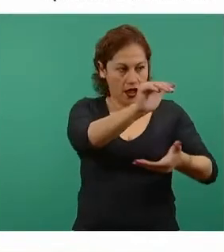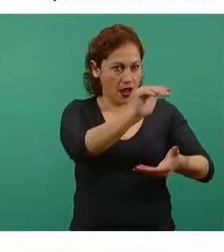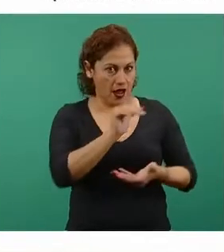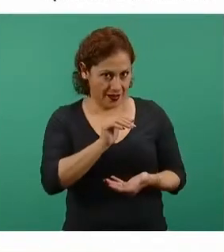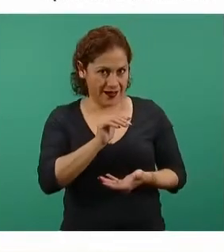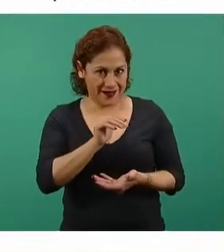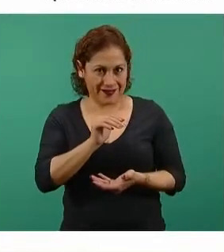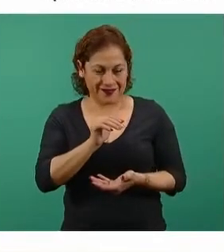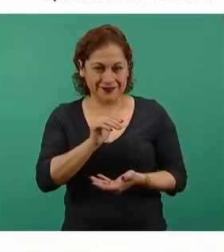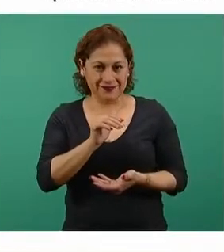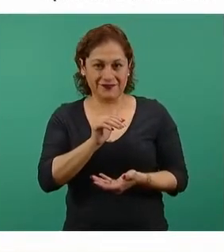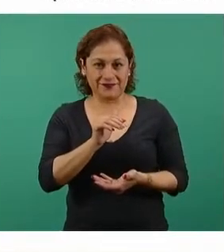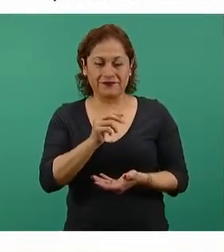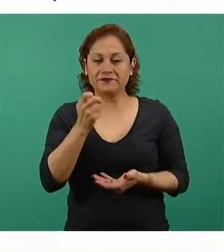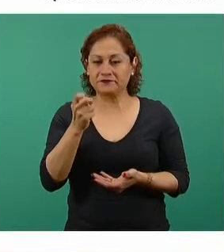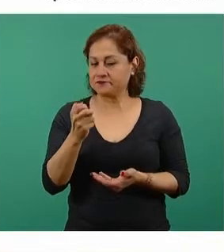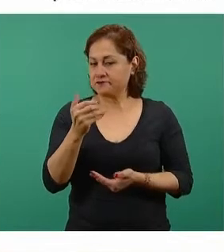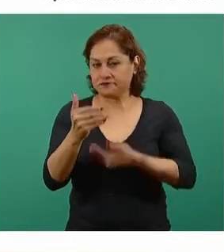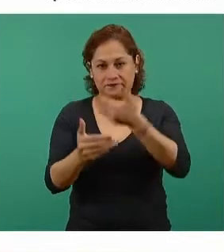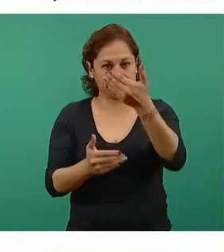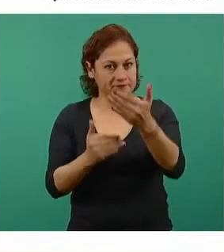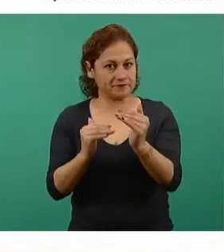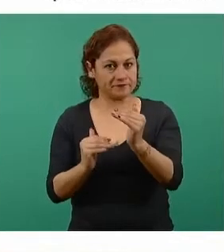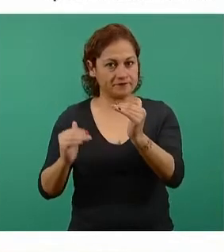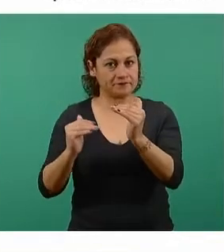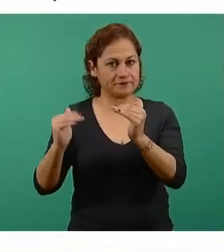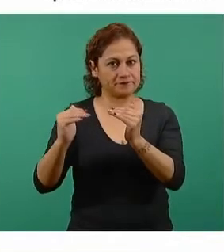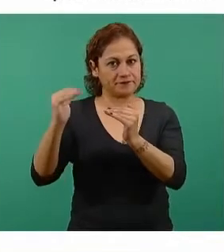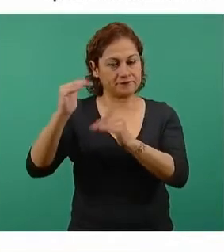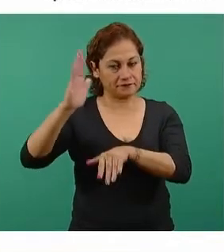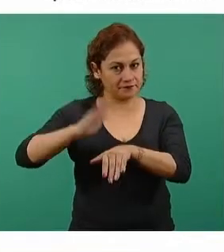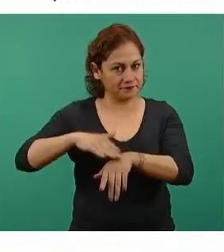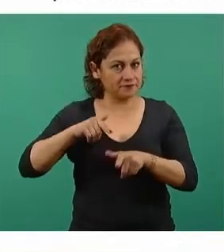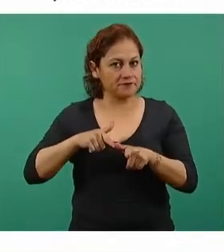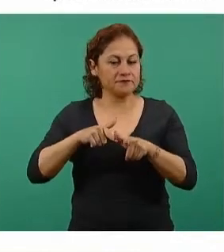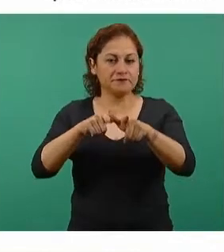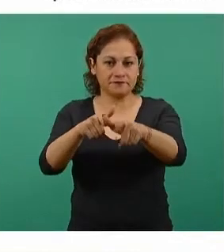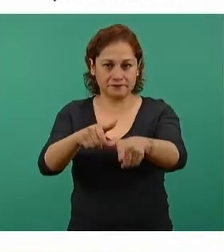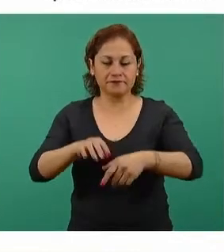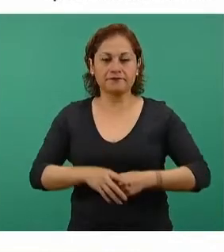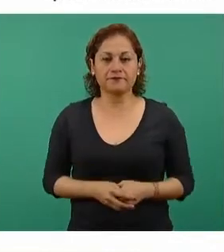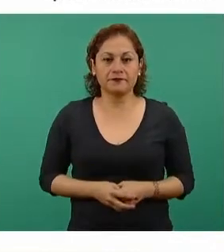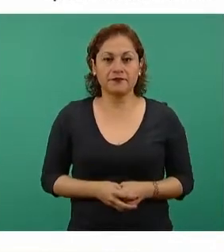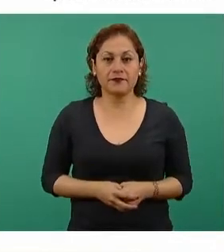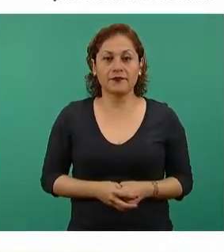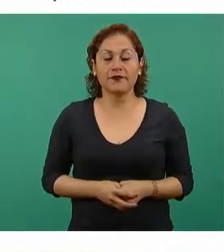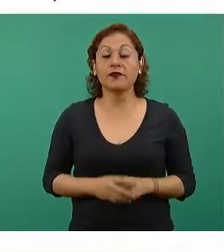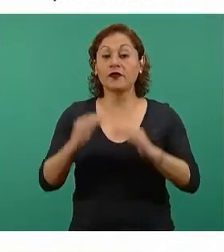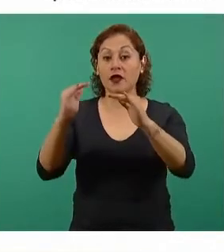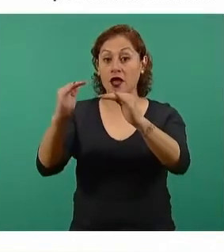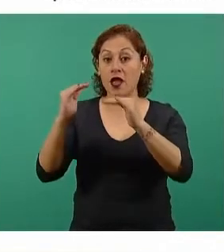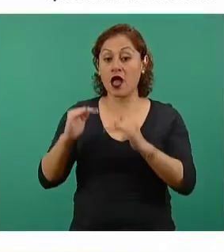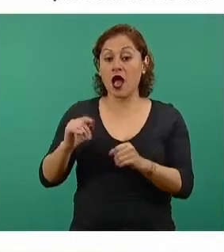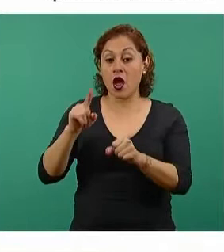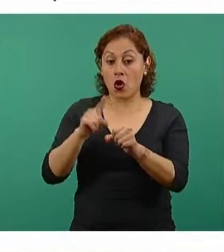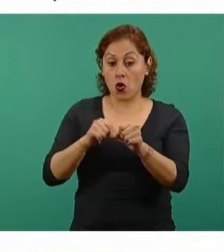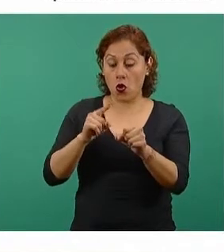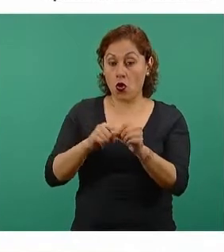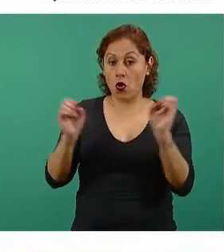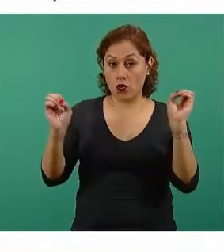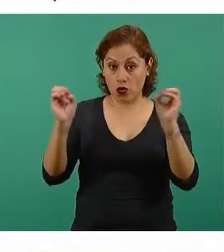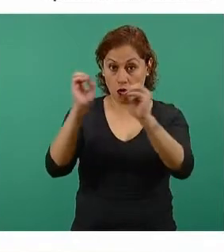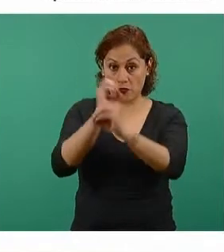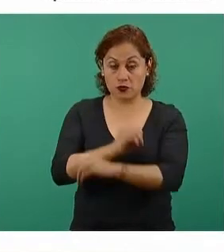también va a seguir siempre, como es acumulativa, va a seguir teniendo la tendencia a seguir incrementando, y en la parte inferior pues